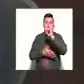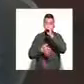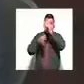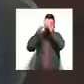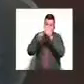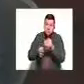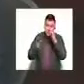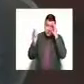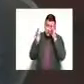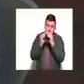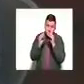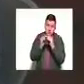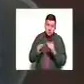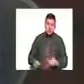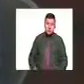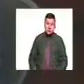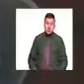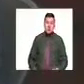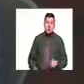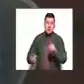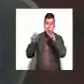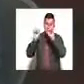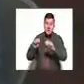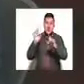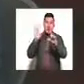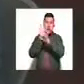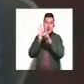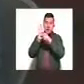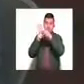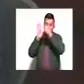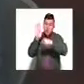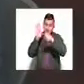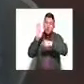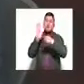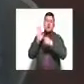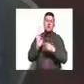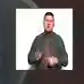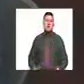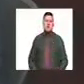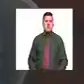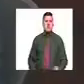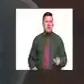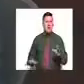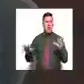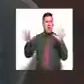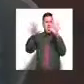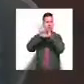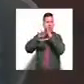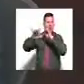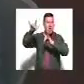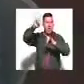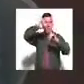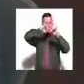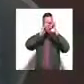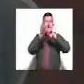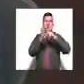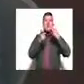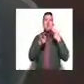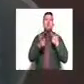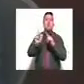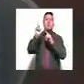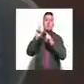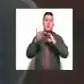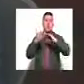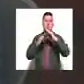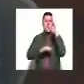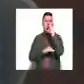firmes los acuerdos y esté aprobada la ley de amnistía. Eso es un chantaje más, una burla más